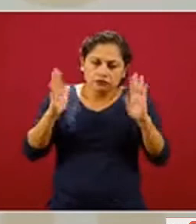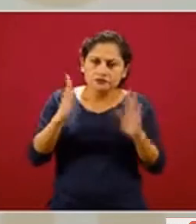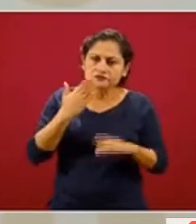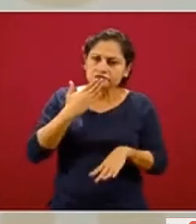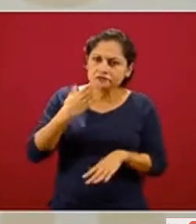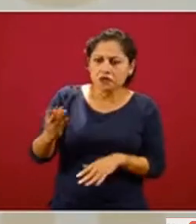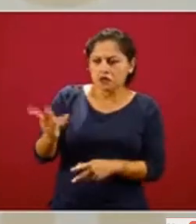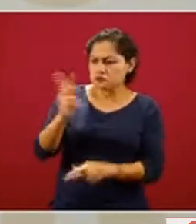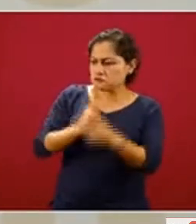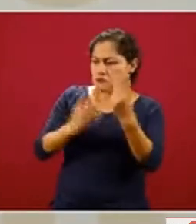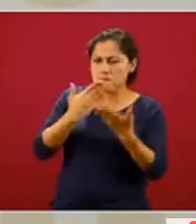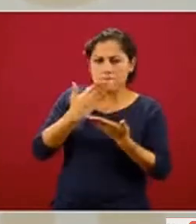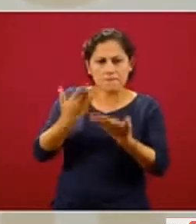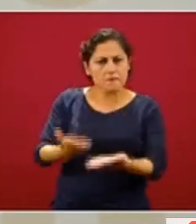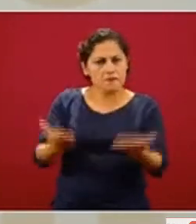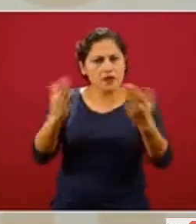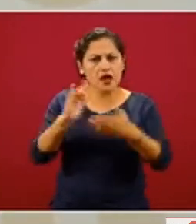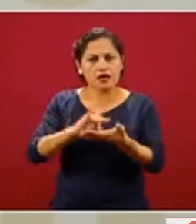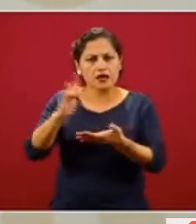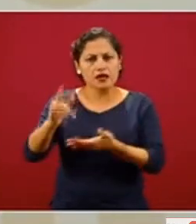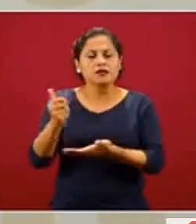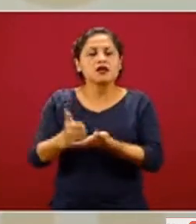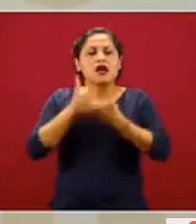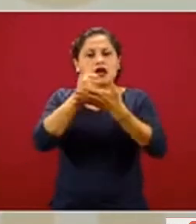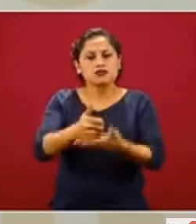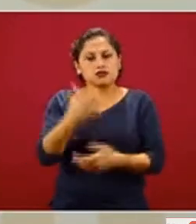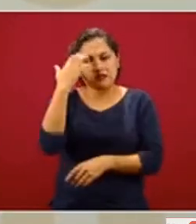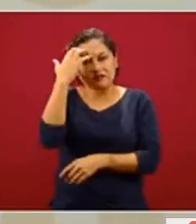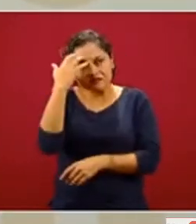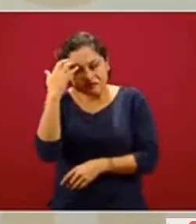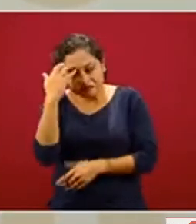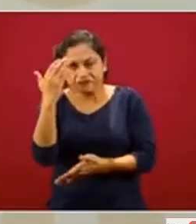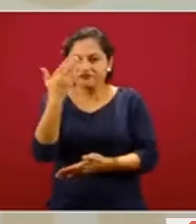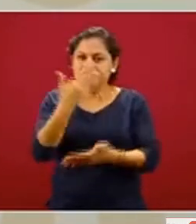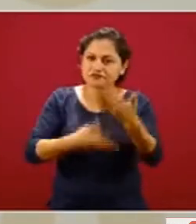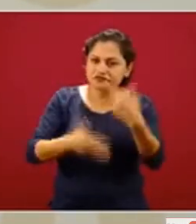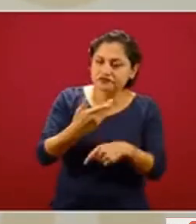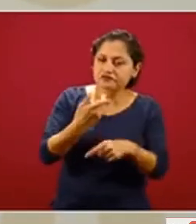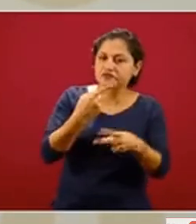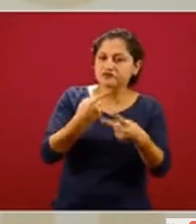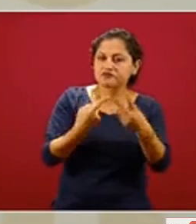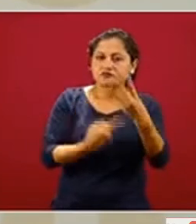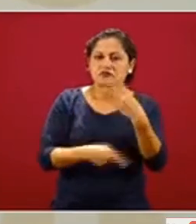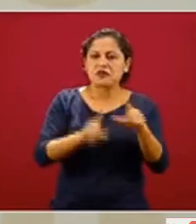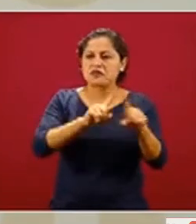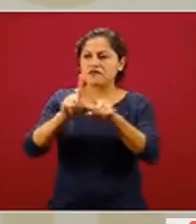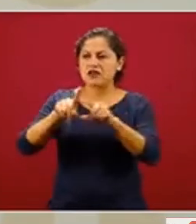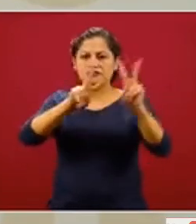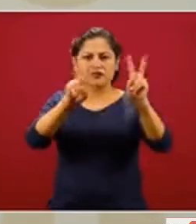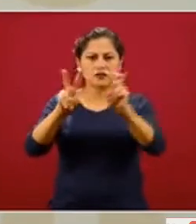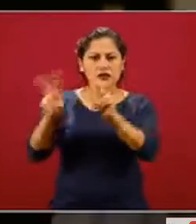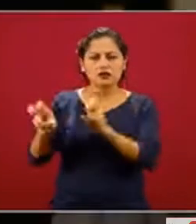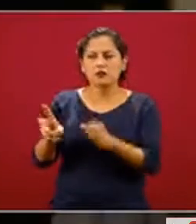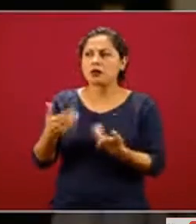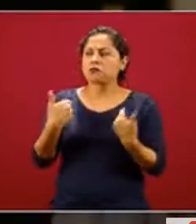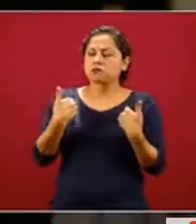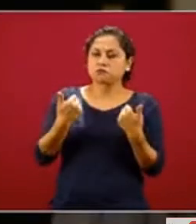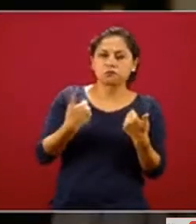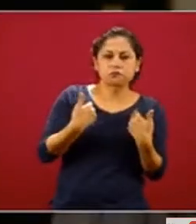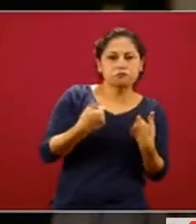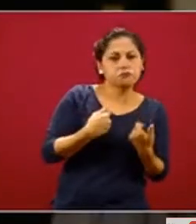siempre ayudan al progreso, a la reflexión, al ver las cosas de una manera complementaria a las que uno puede ver con